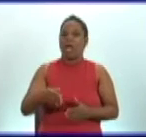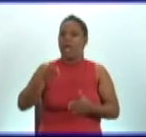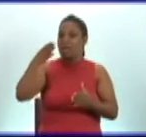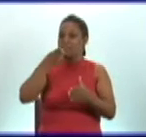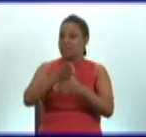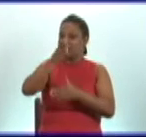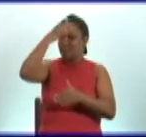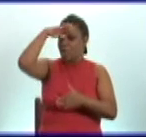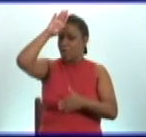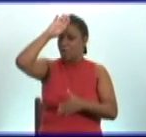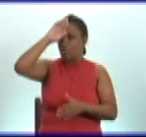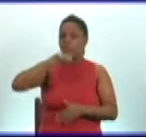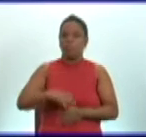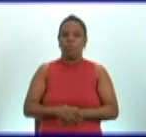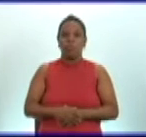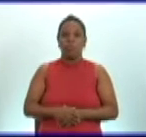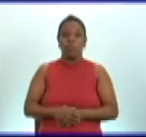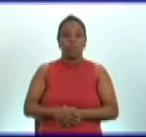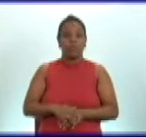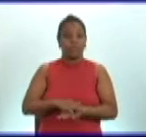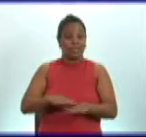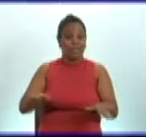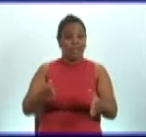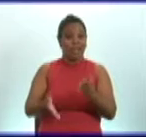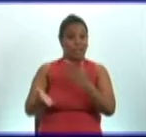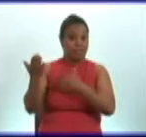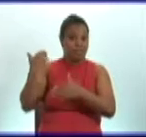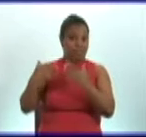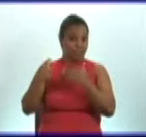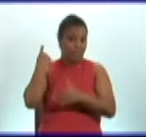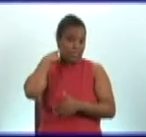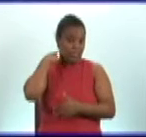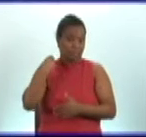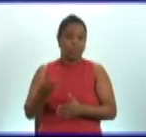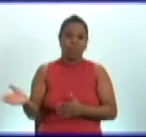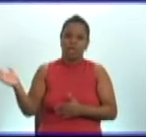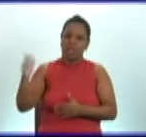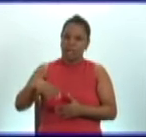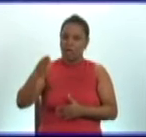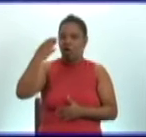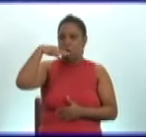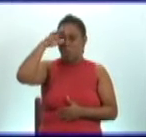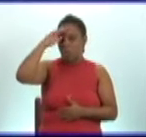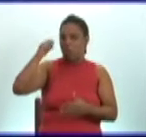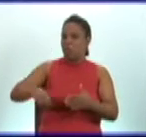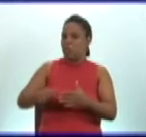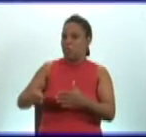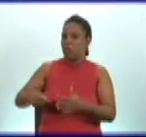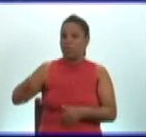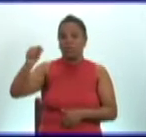había llegado a Cuba en años anteriores 2 embarcaciones con armamento, y en esta oportunidad, al ser